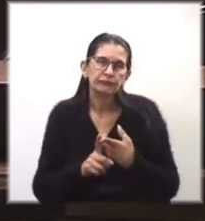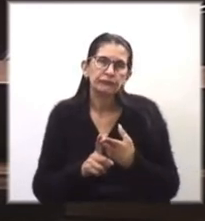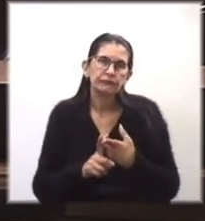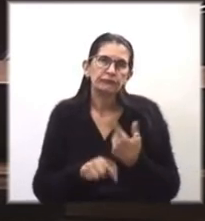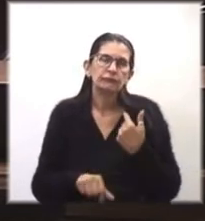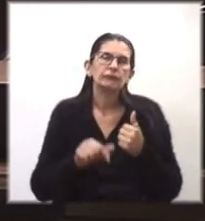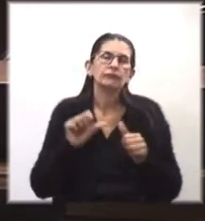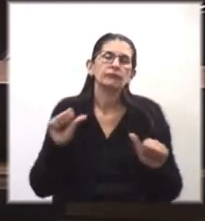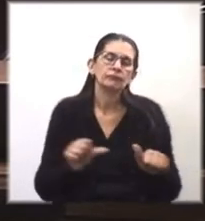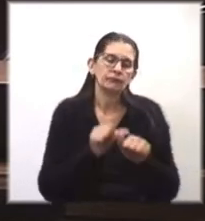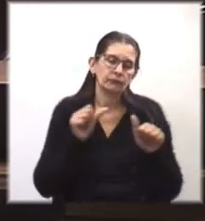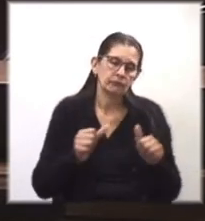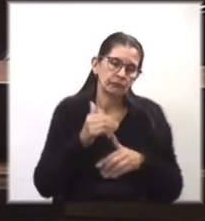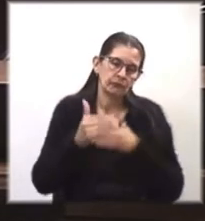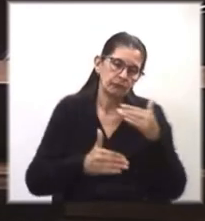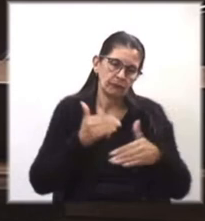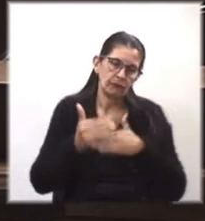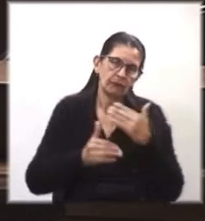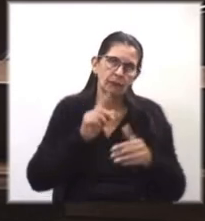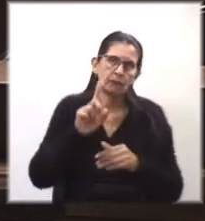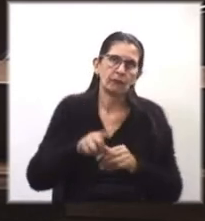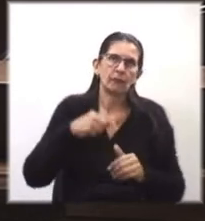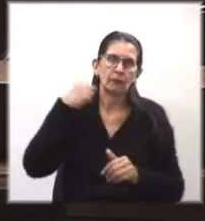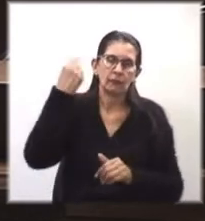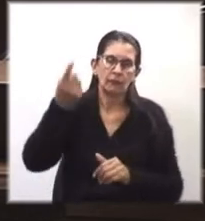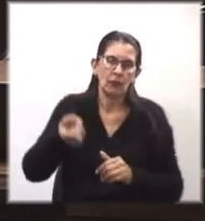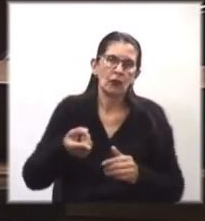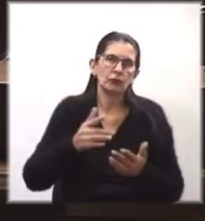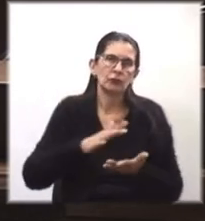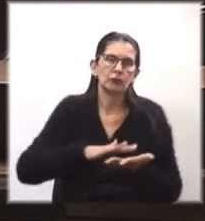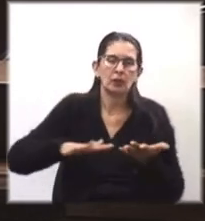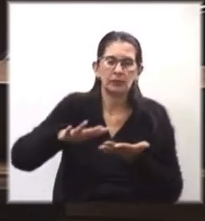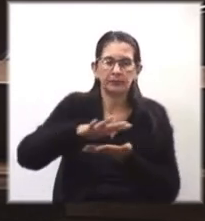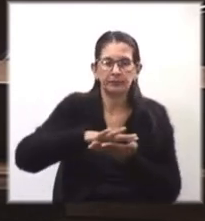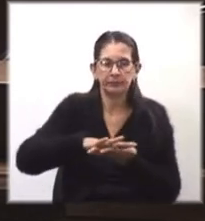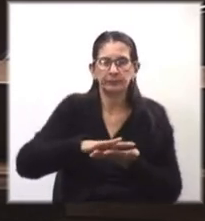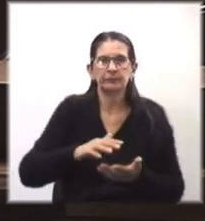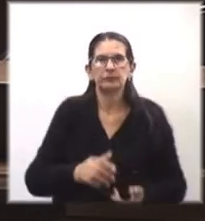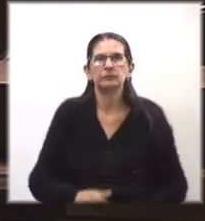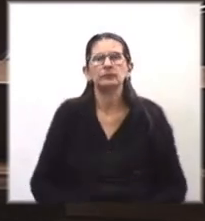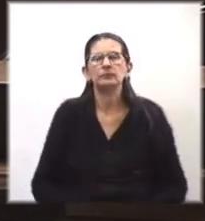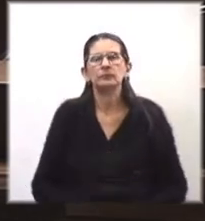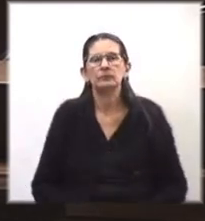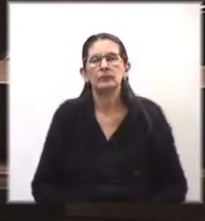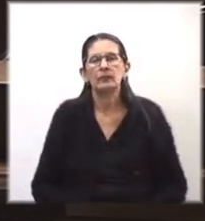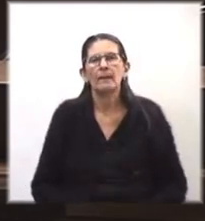que son desarrolladas en otro clima, en otro escenario, en otra